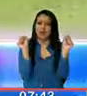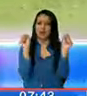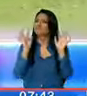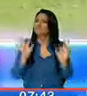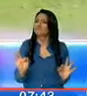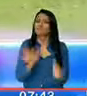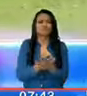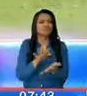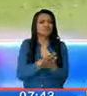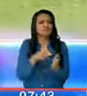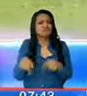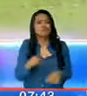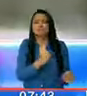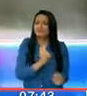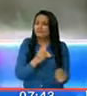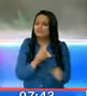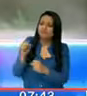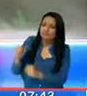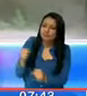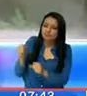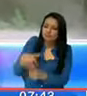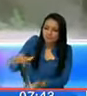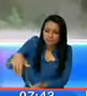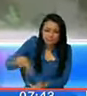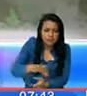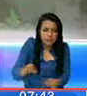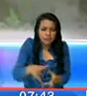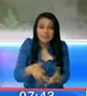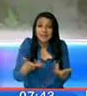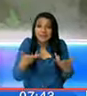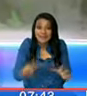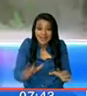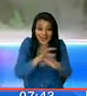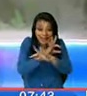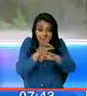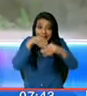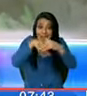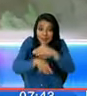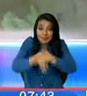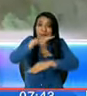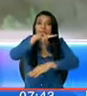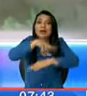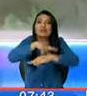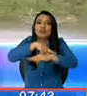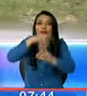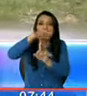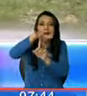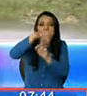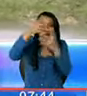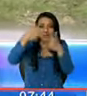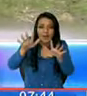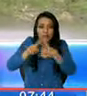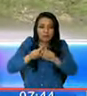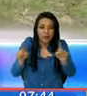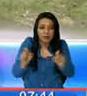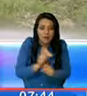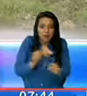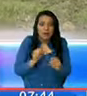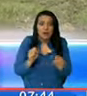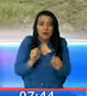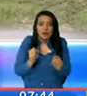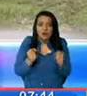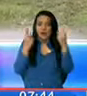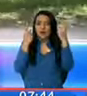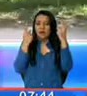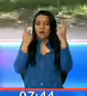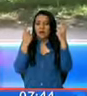en completa normalidad. Fue entonces cuando se dispuso a limpiar los baños públicos del sitio, sin imaginar con lo que se